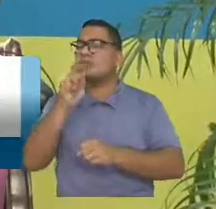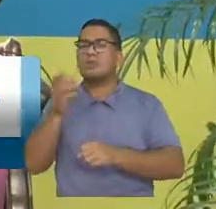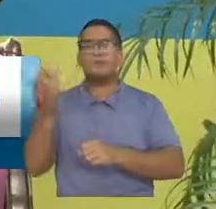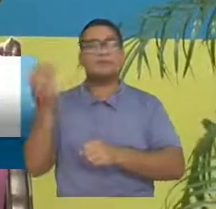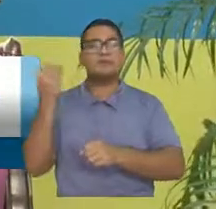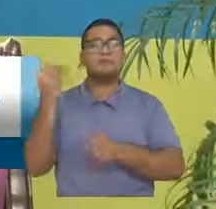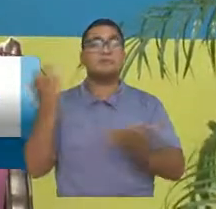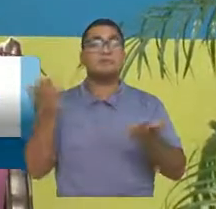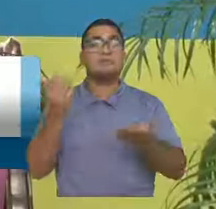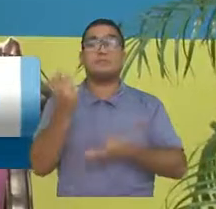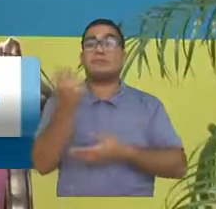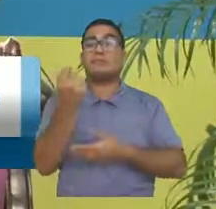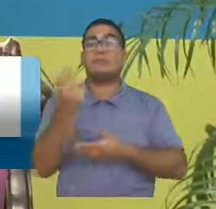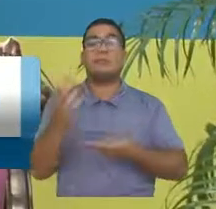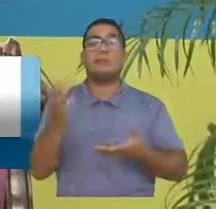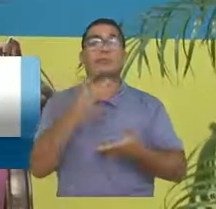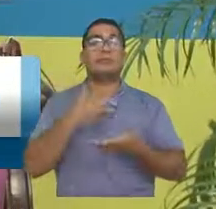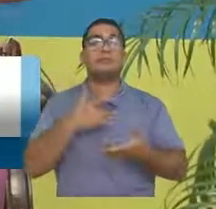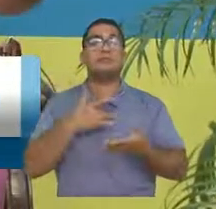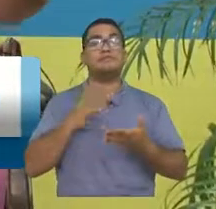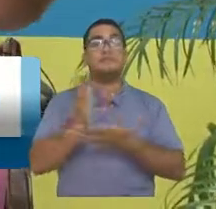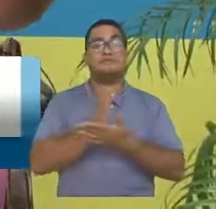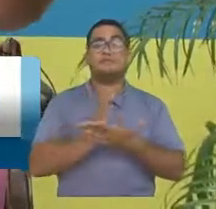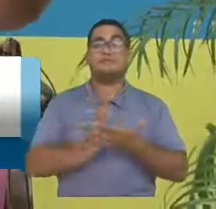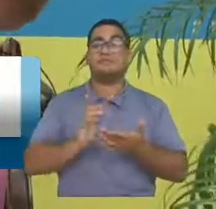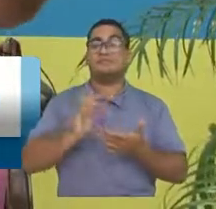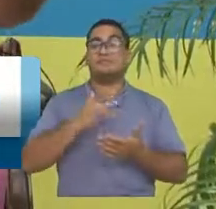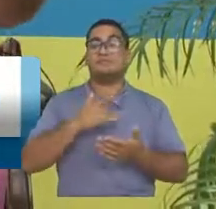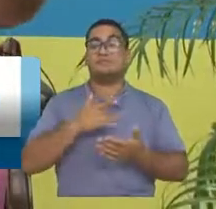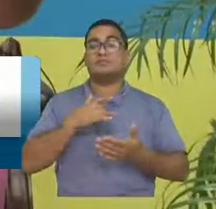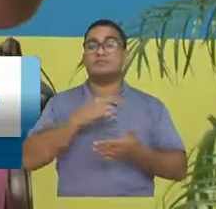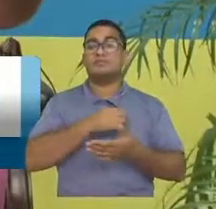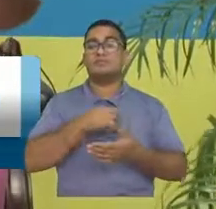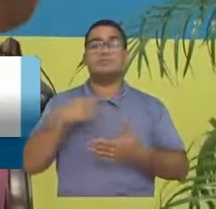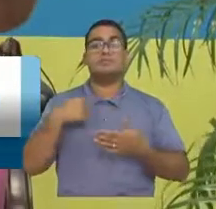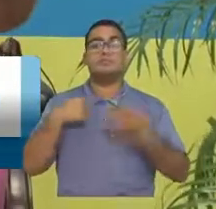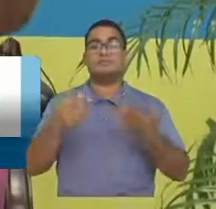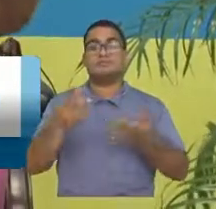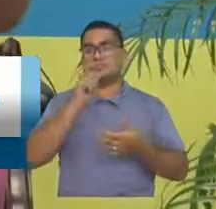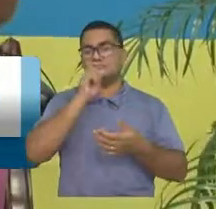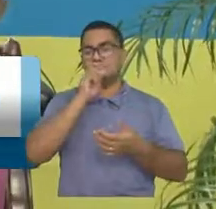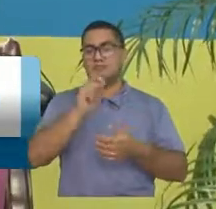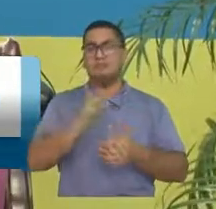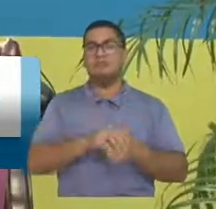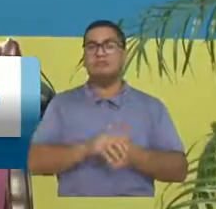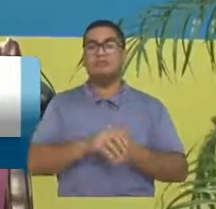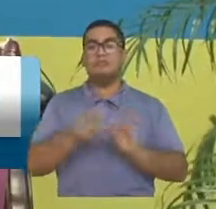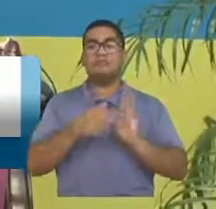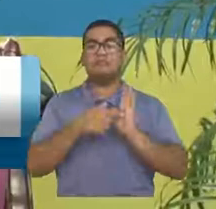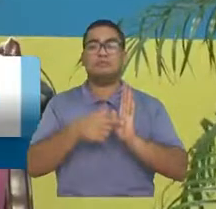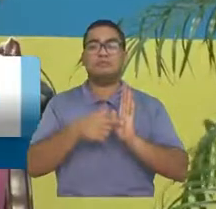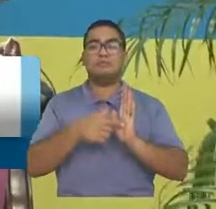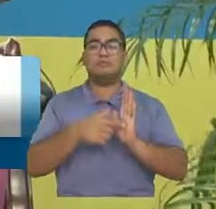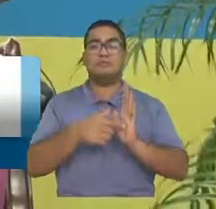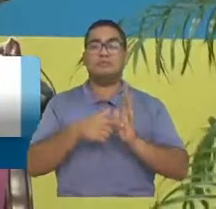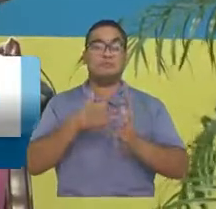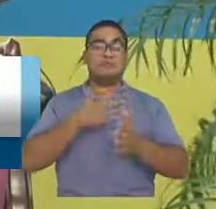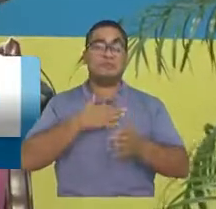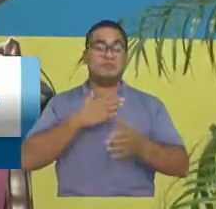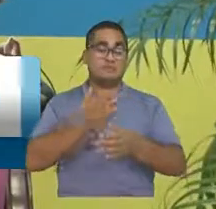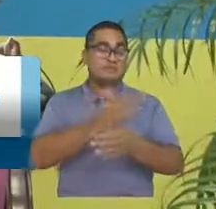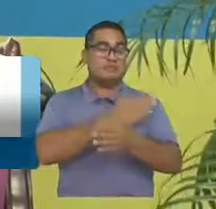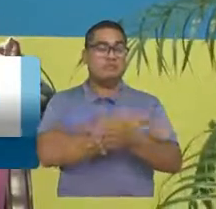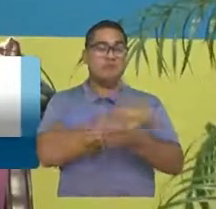hacer, y te vas a dar cuenta que siempre hay algo que ya no hacer y que te gustaba. Como por ejemplo, antes me gustaba leer,